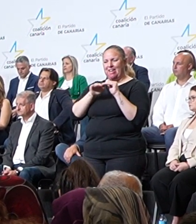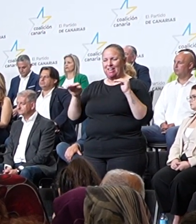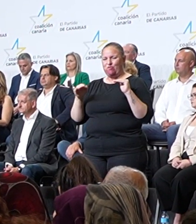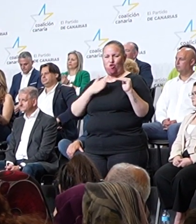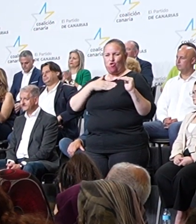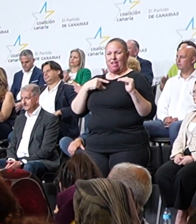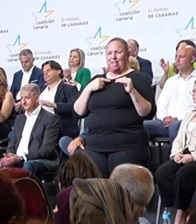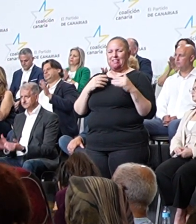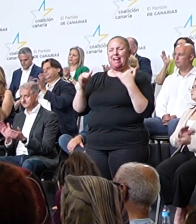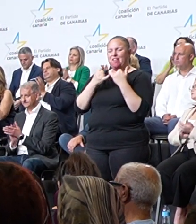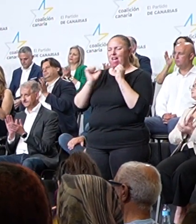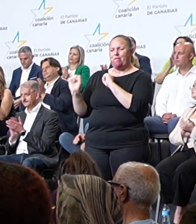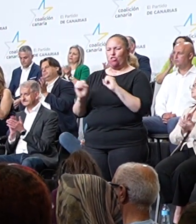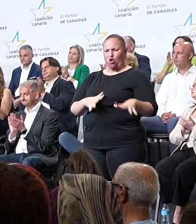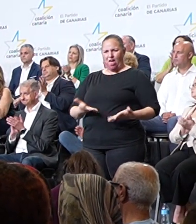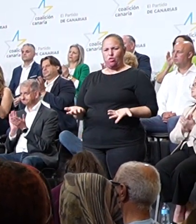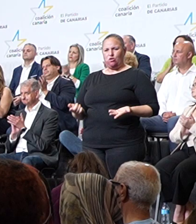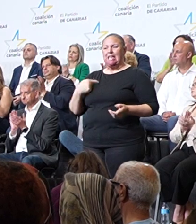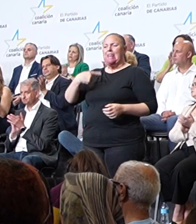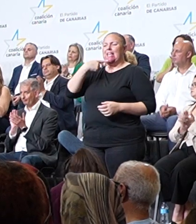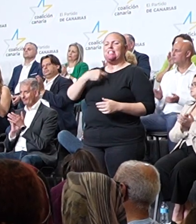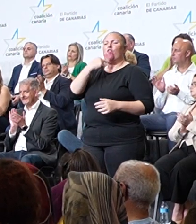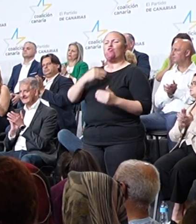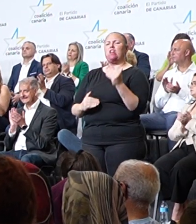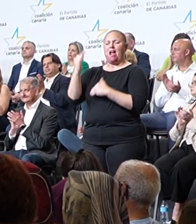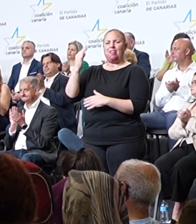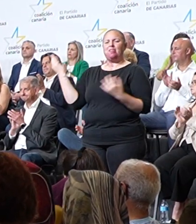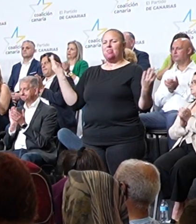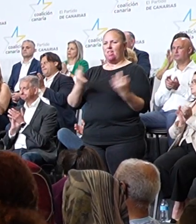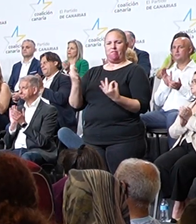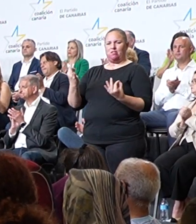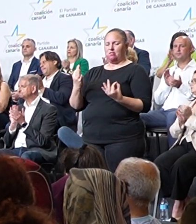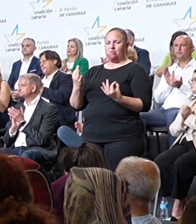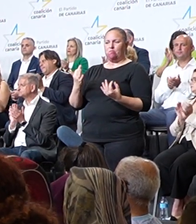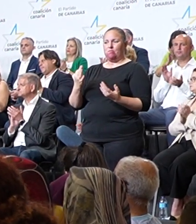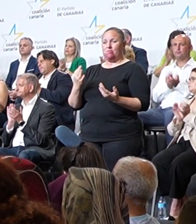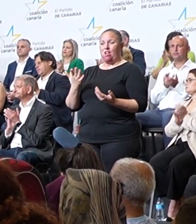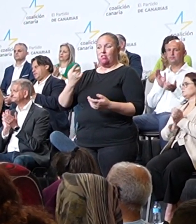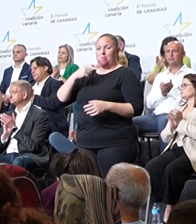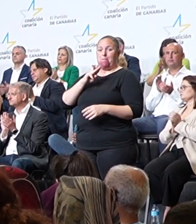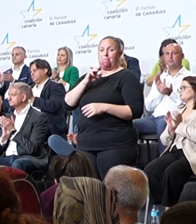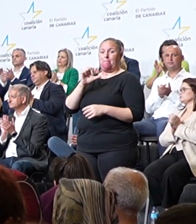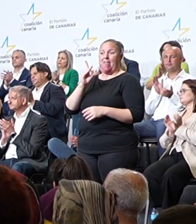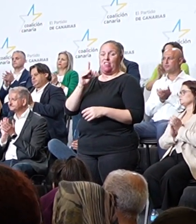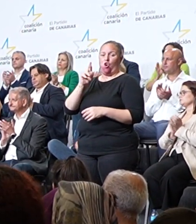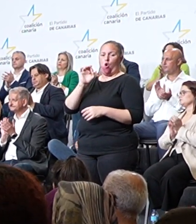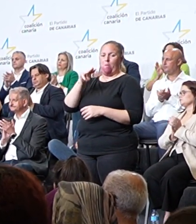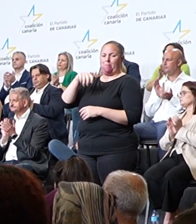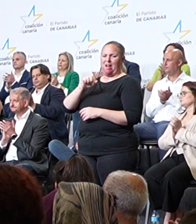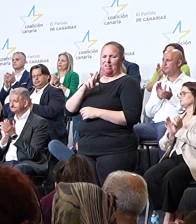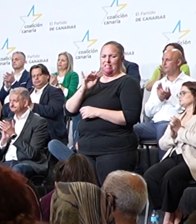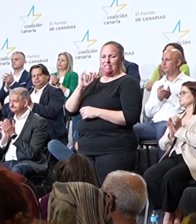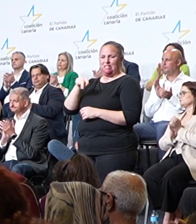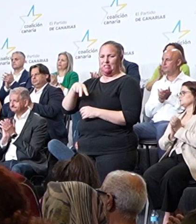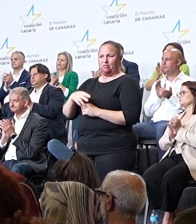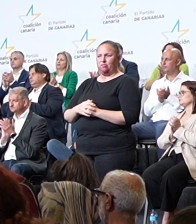abandonado a Tenerife. Y hay que decirlo bien alto. Y mientras tanto, Pedro Martín, en su